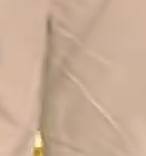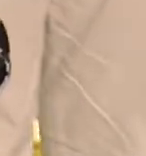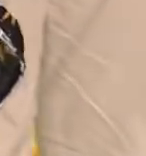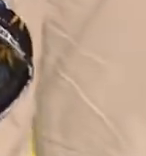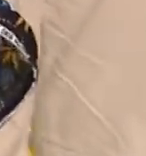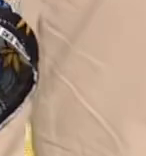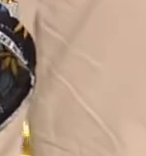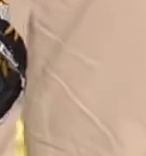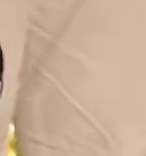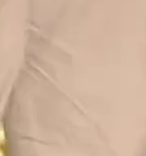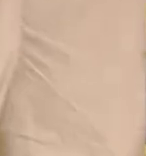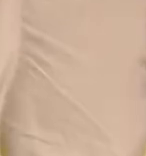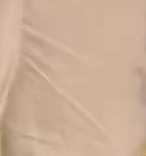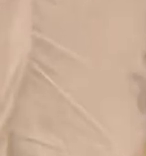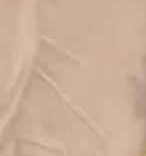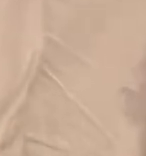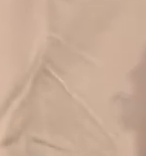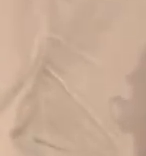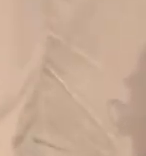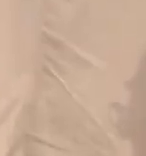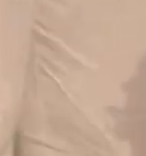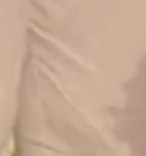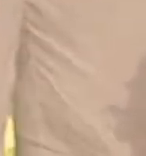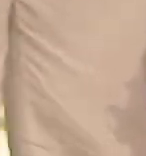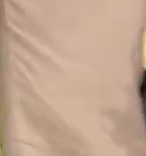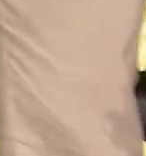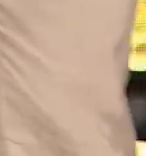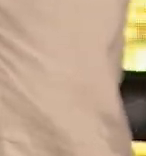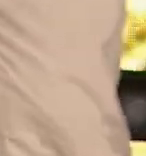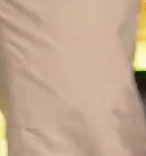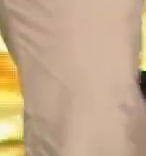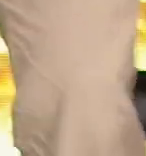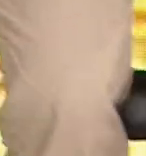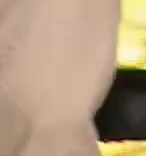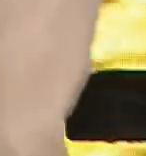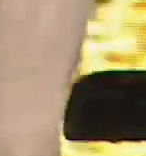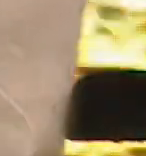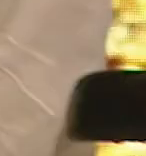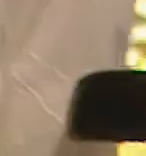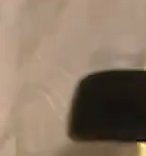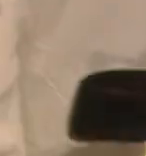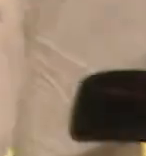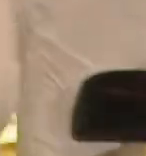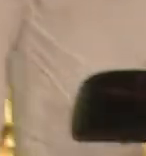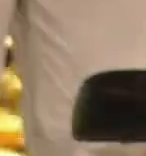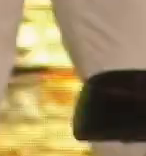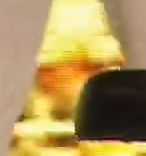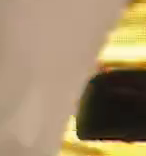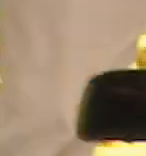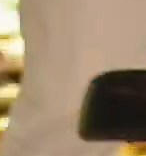pero comenzamos con los tambores. Yo digo que hace mucho tiempo, porque nosotros venimos de familia de